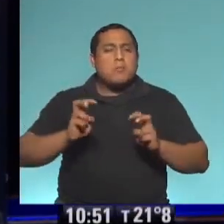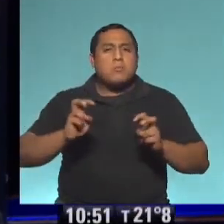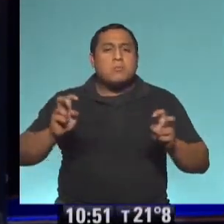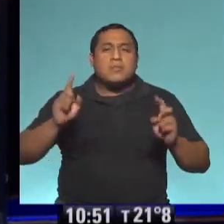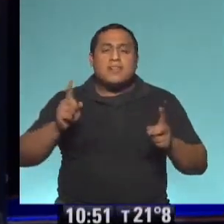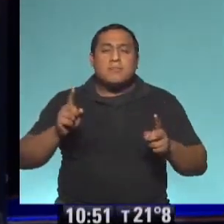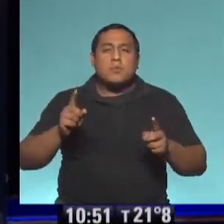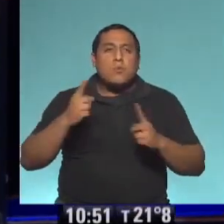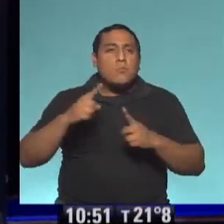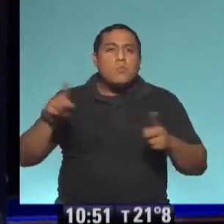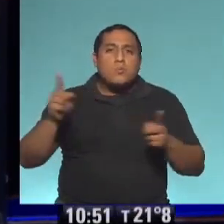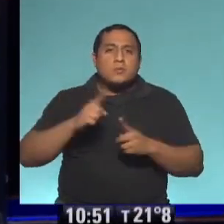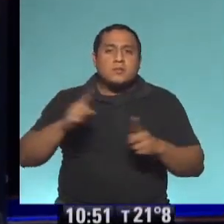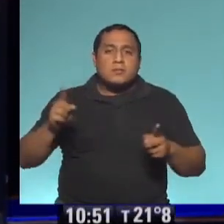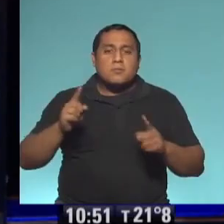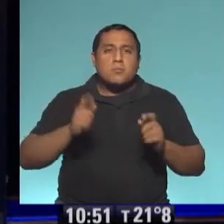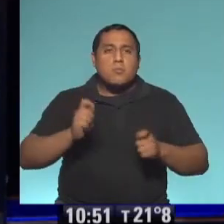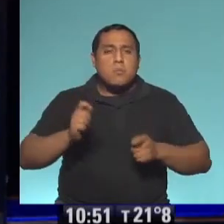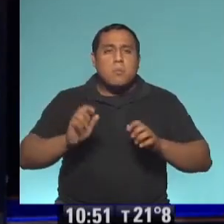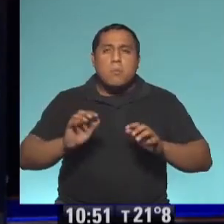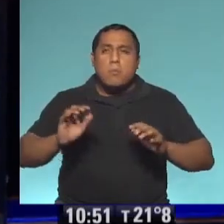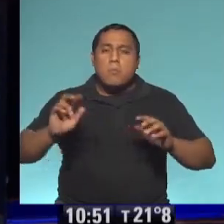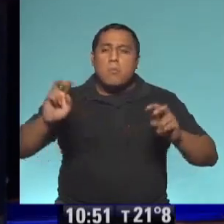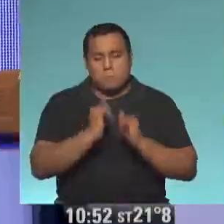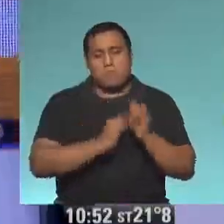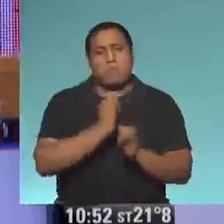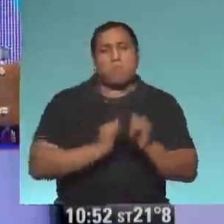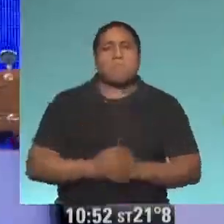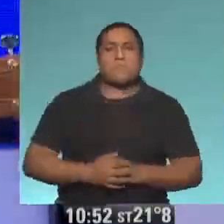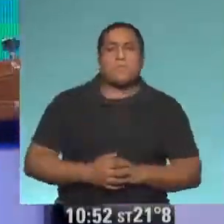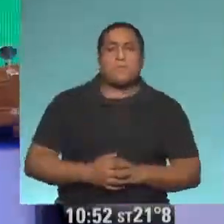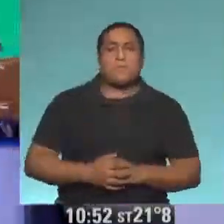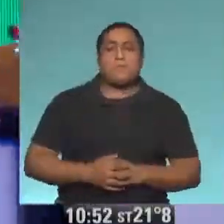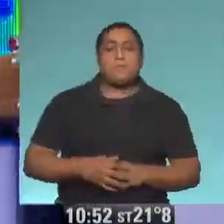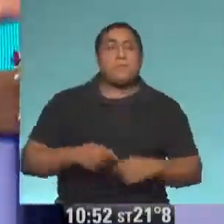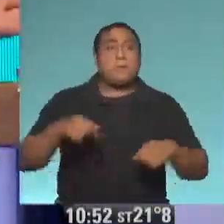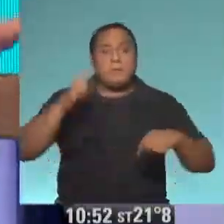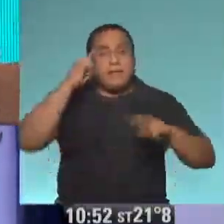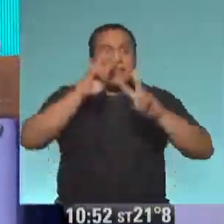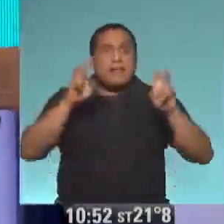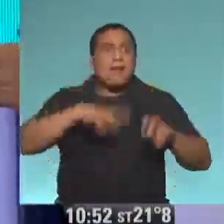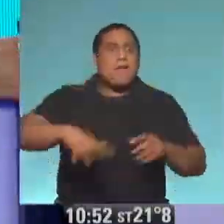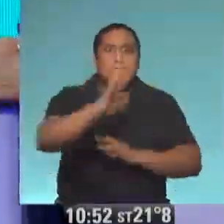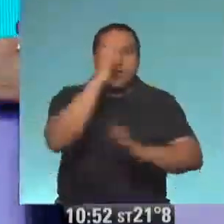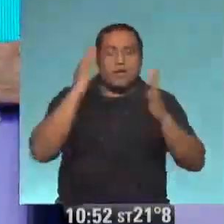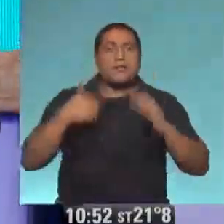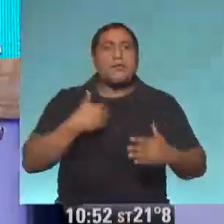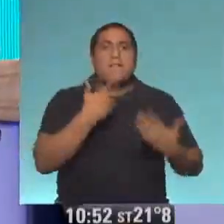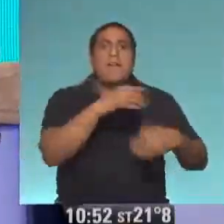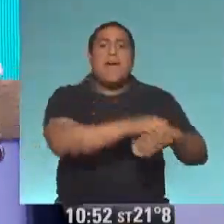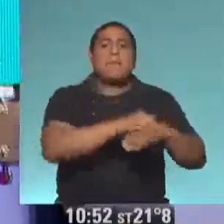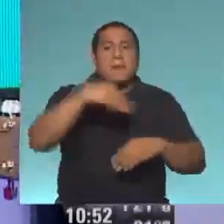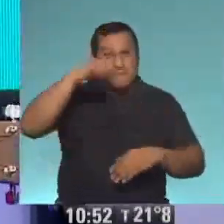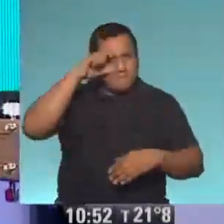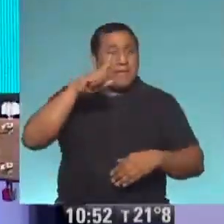¿ven? Omnidrum se llama, escuchen. Ahí está. Omnidrum. Cuando me enteré que estábamos con la temática del bosque, hablé con una amiga mía que se llama